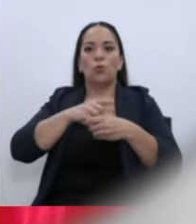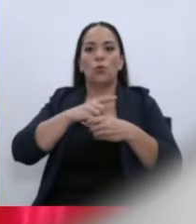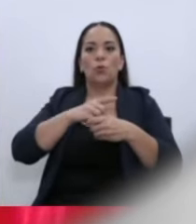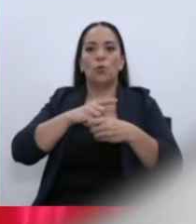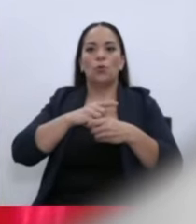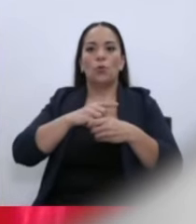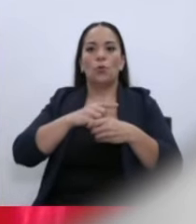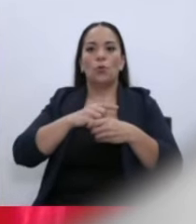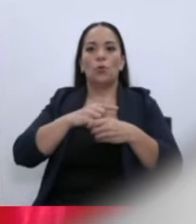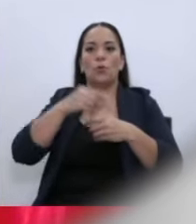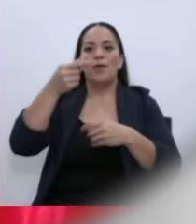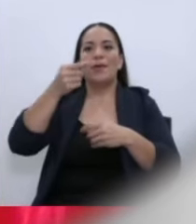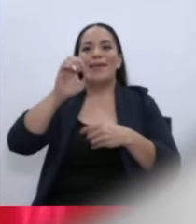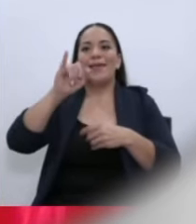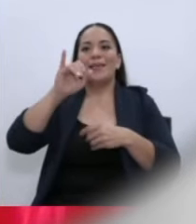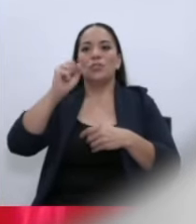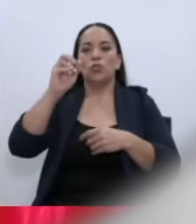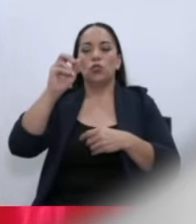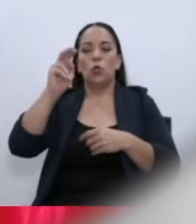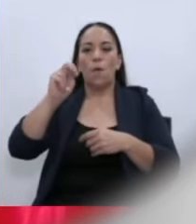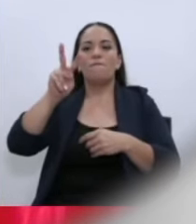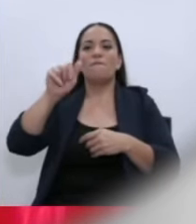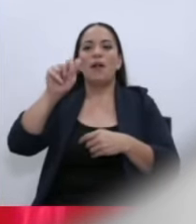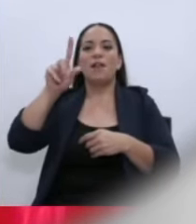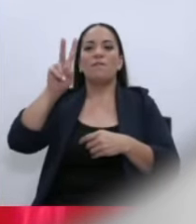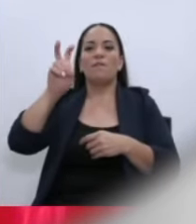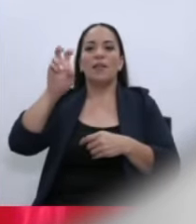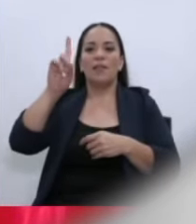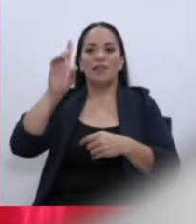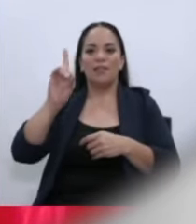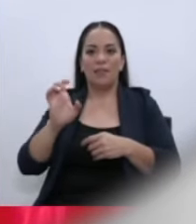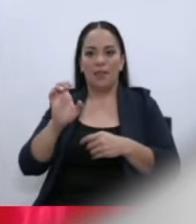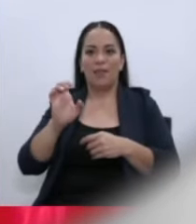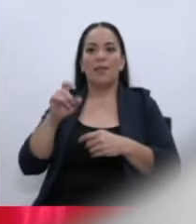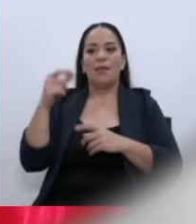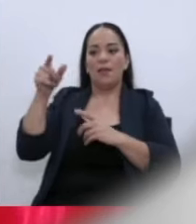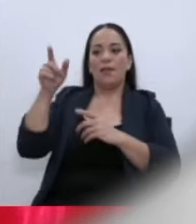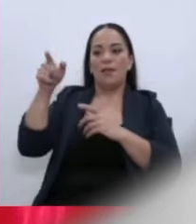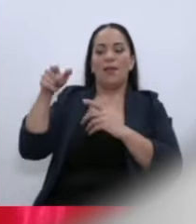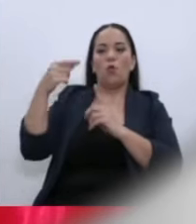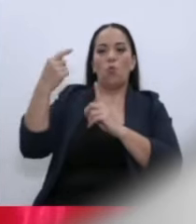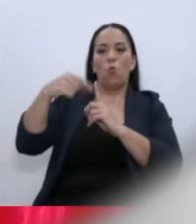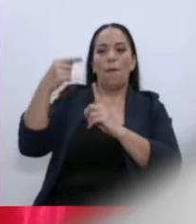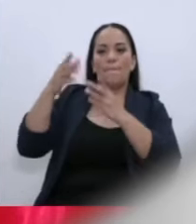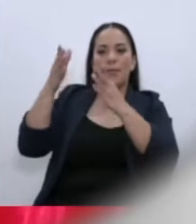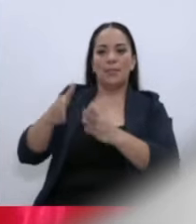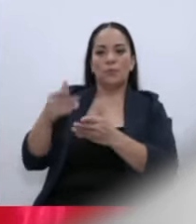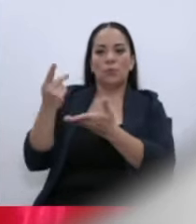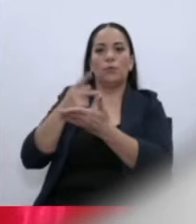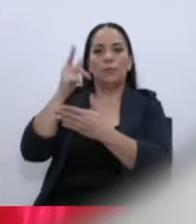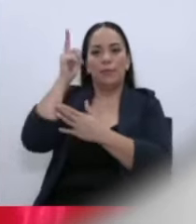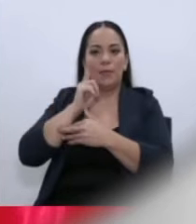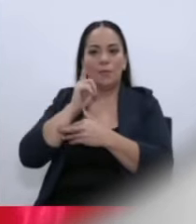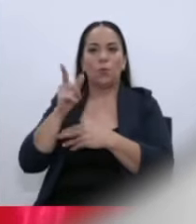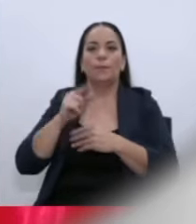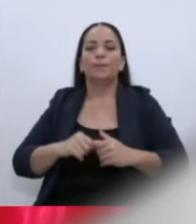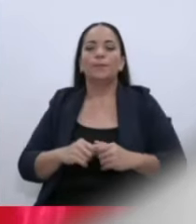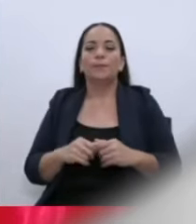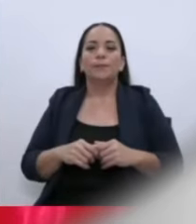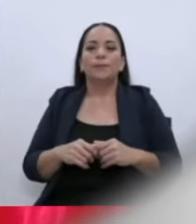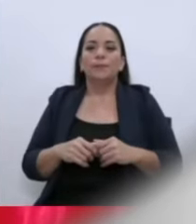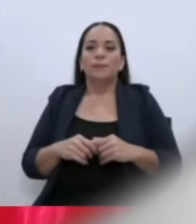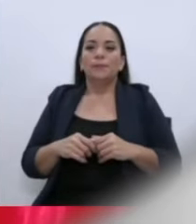Gayson Valverde de Guápiles, en la provincia de Limón. Es